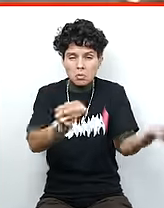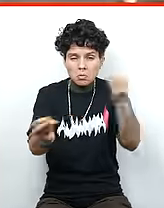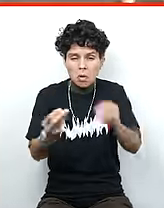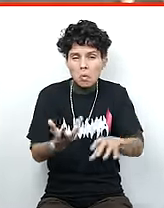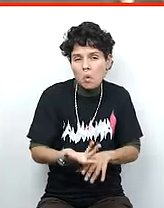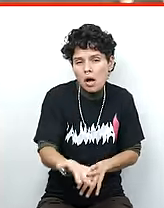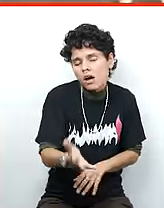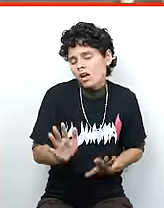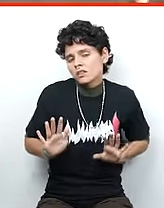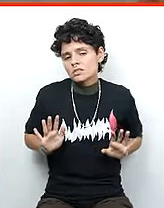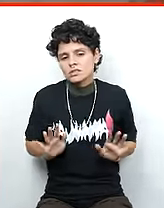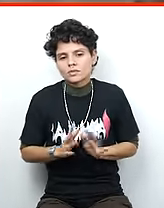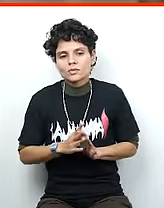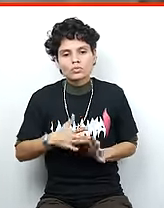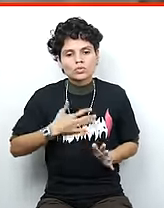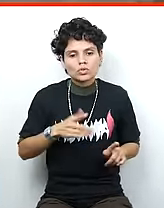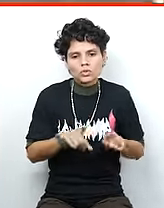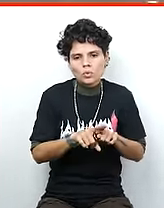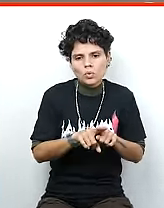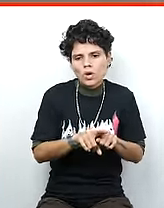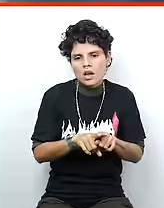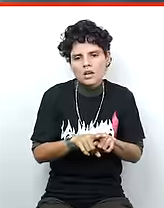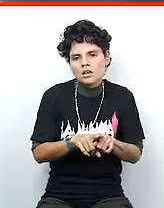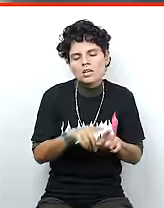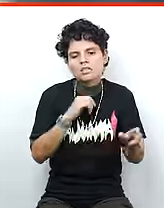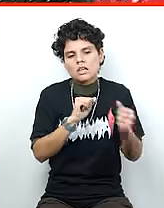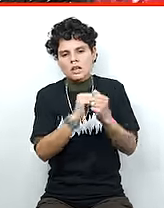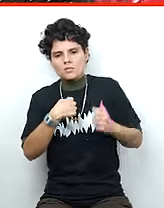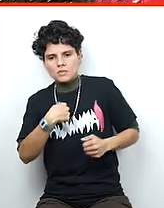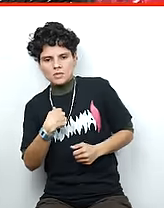Pero aquí tú sentís que tampoco es el camino.